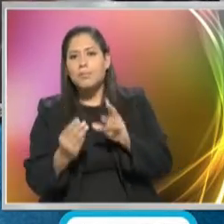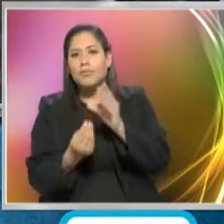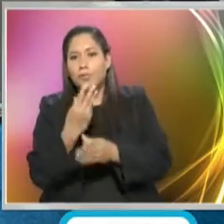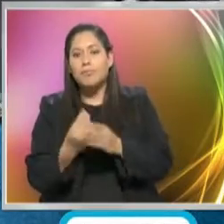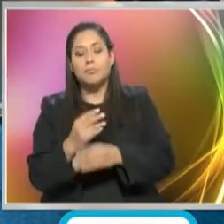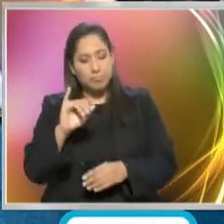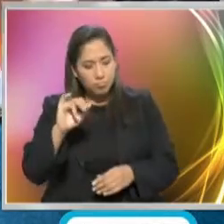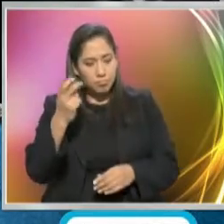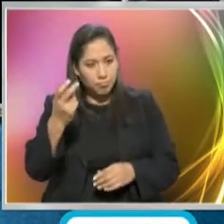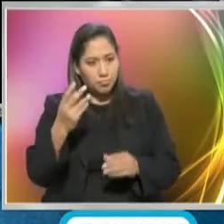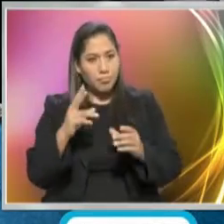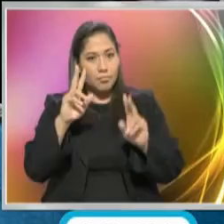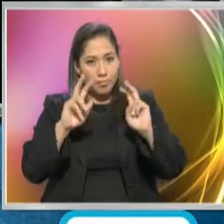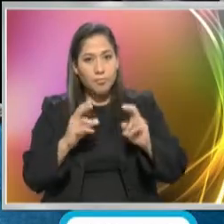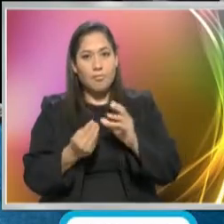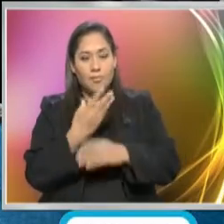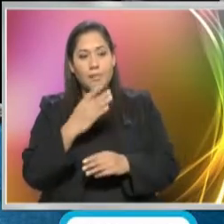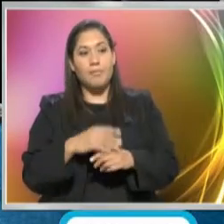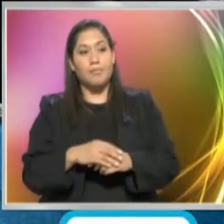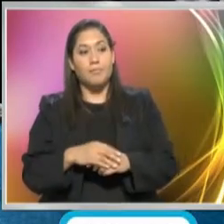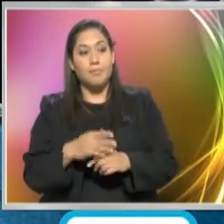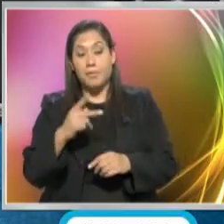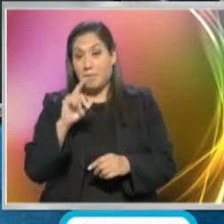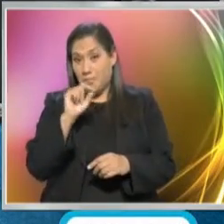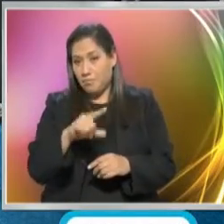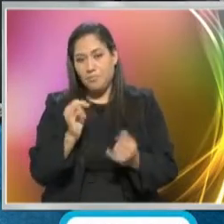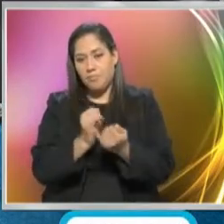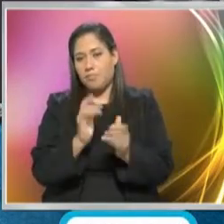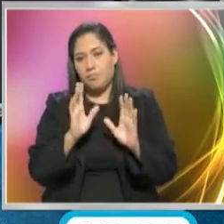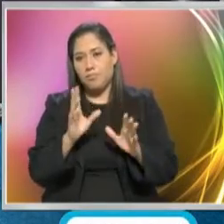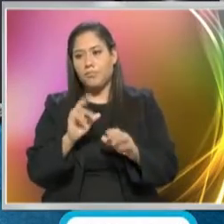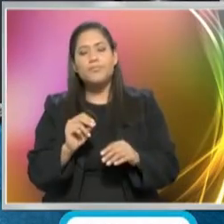Sí. Sí, temas nuevos, pero como dices, no era ya lo mismo. Lo que hay